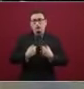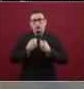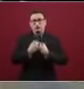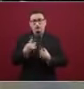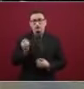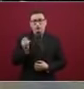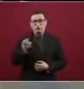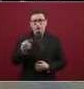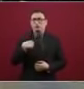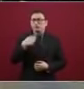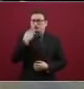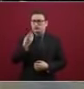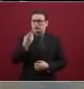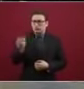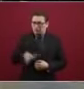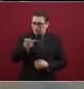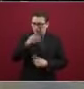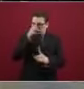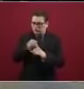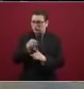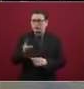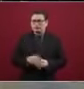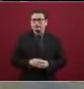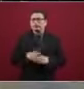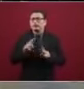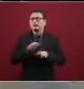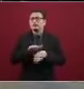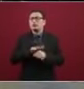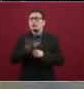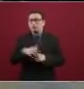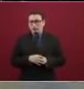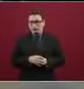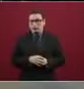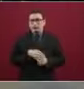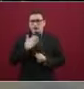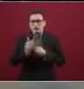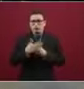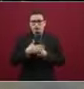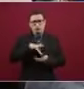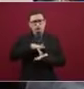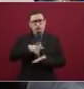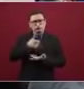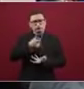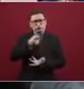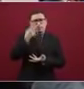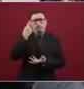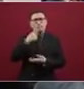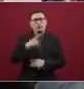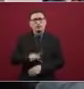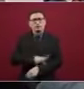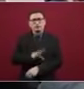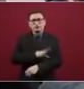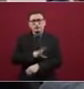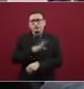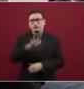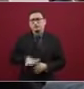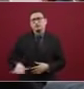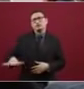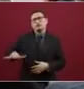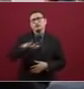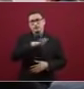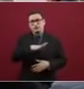Presidente, tengo una pregunta concreta sobre si se firmará el subsidio para la tarifa eléctrica doméstica en la zona